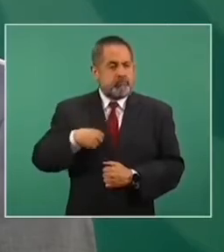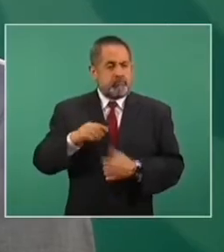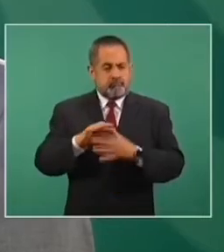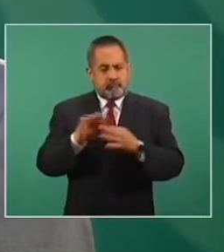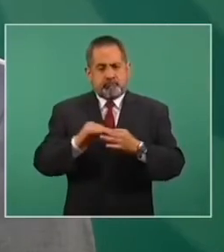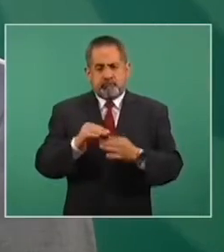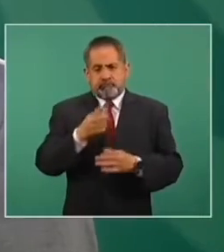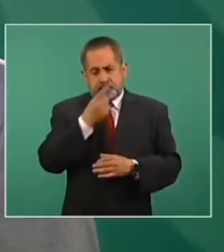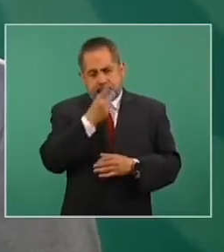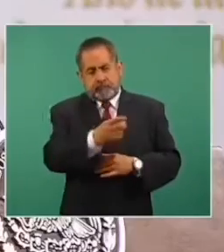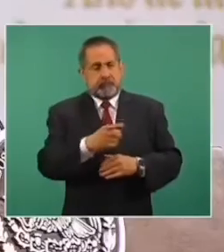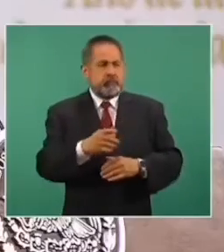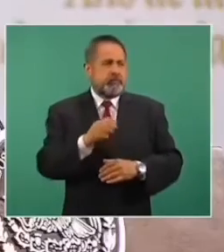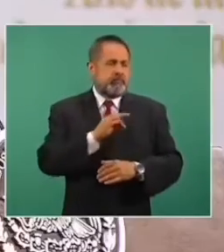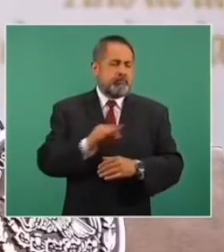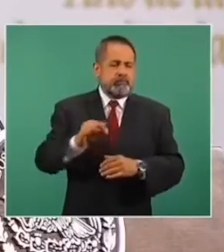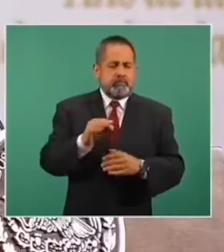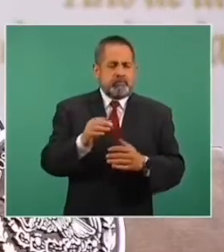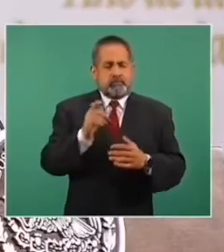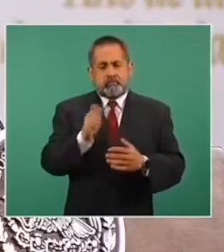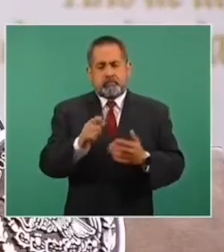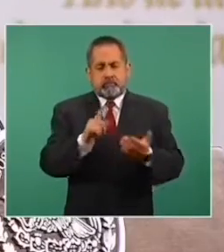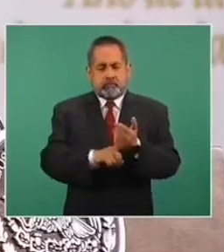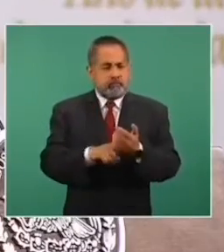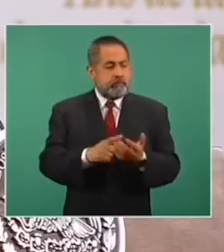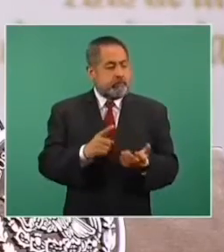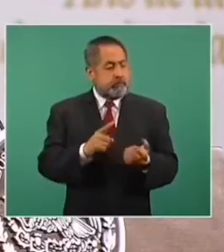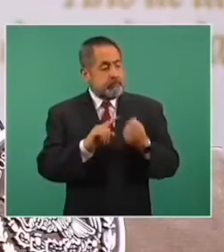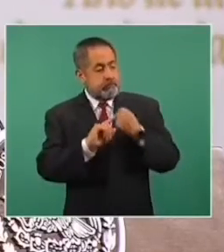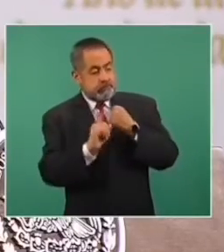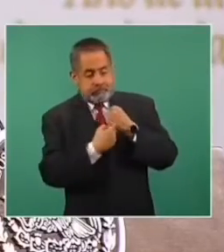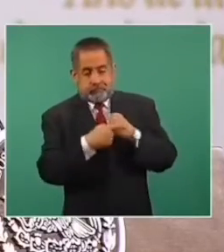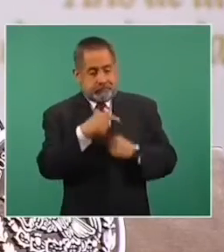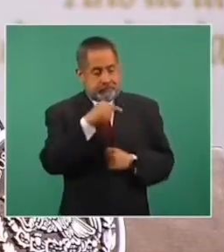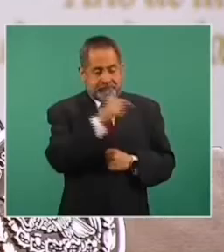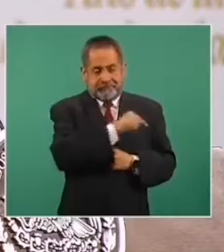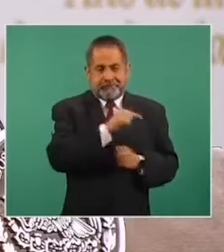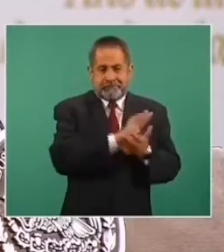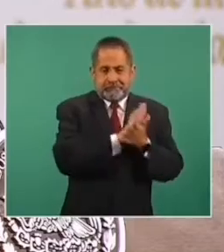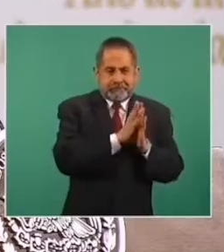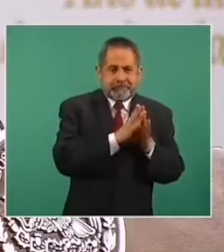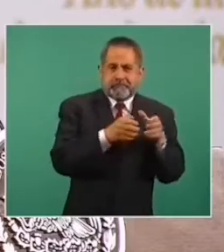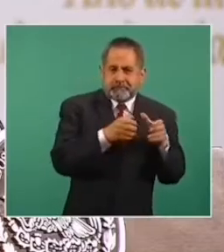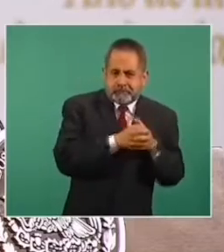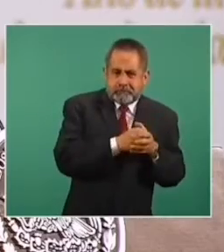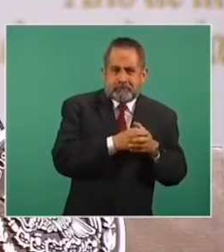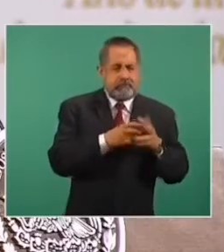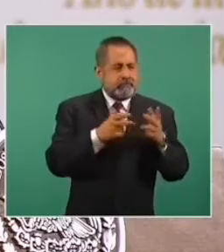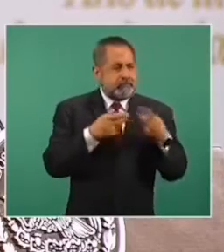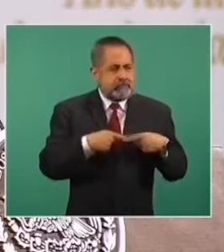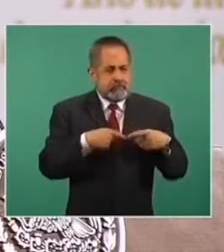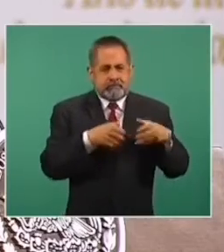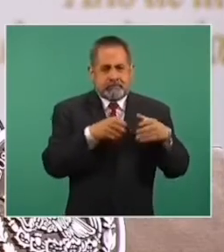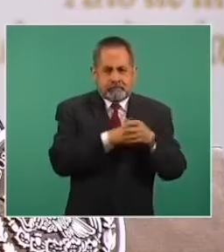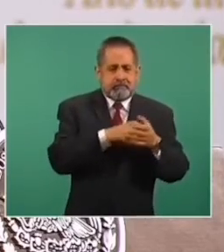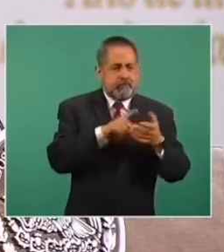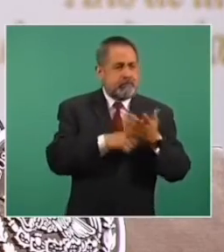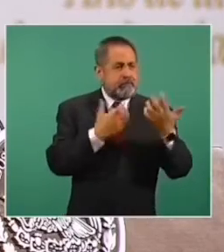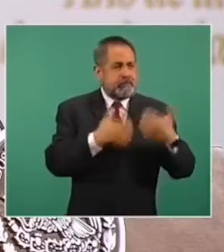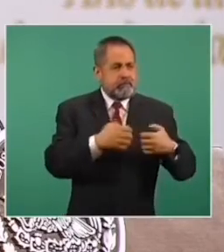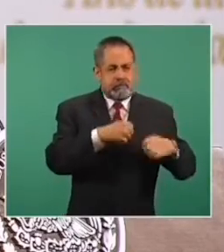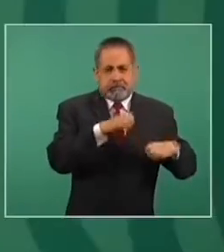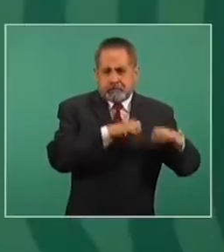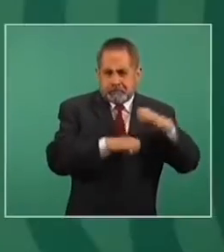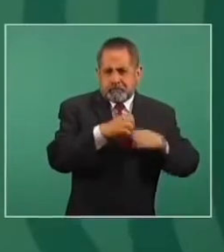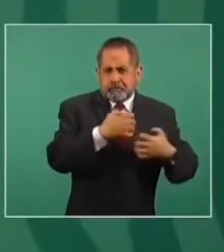vacuna. Desde Coatzacoalcos, el mandatario adelantó que Veracruz es uno de los estados que está contemplado en la vacunación de maestros para el